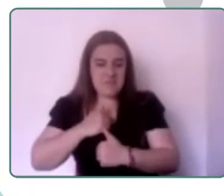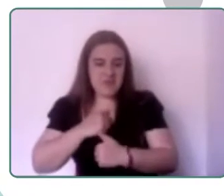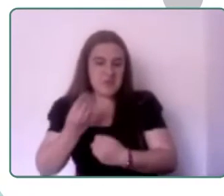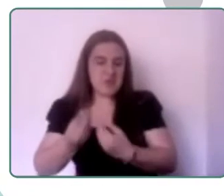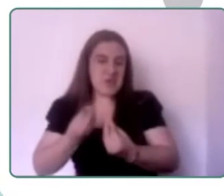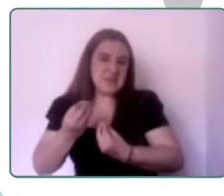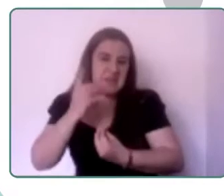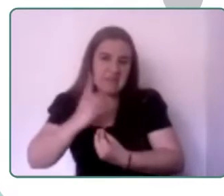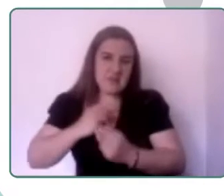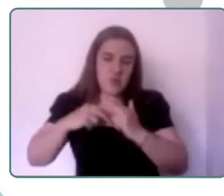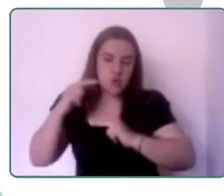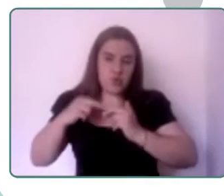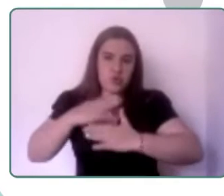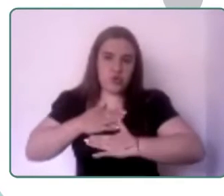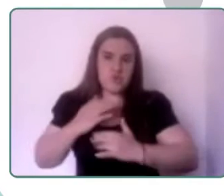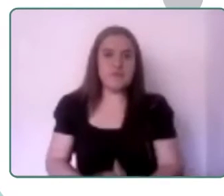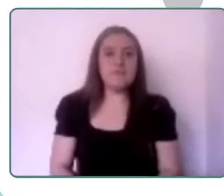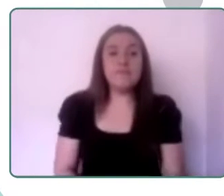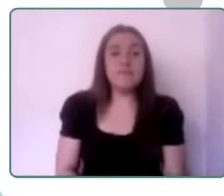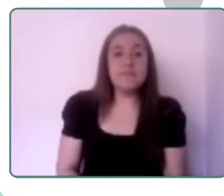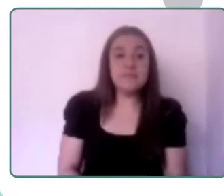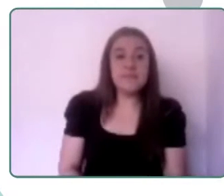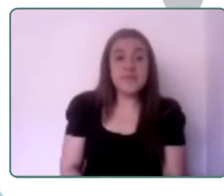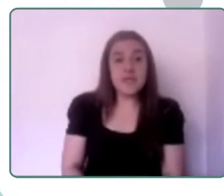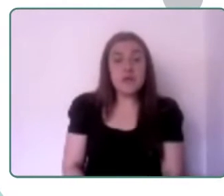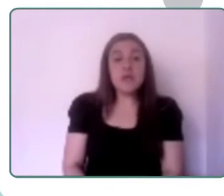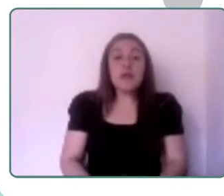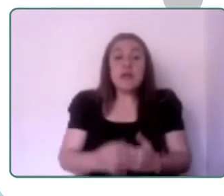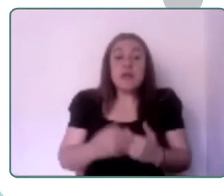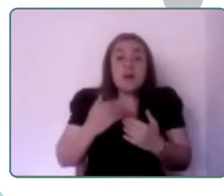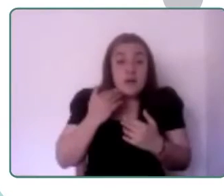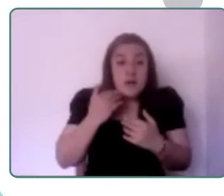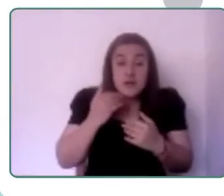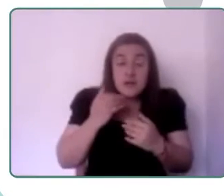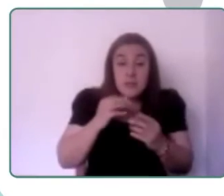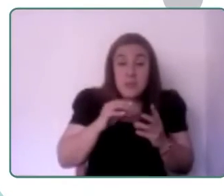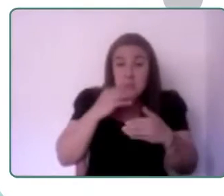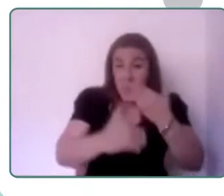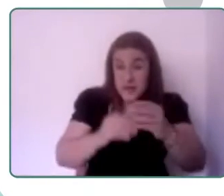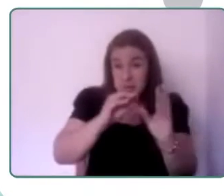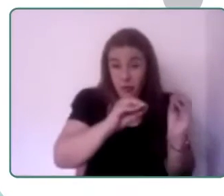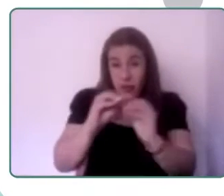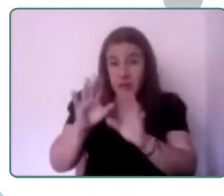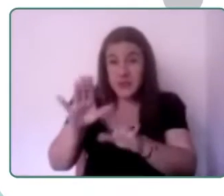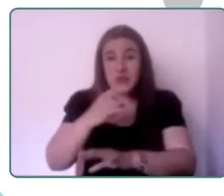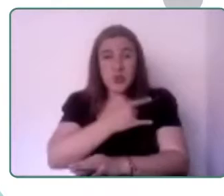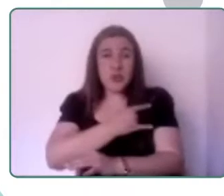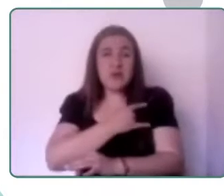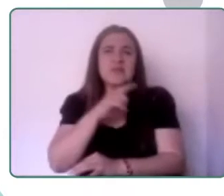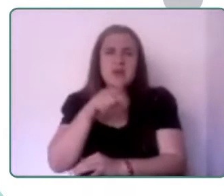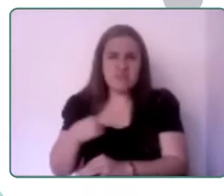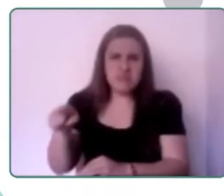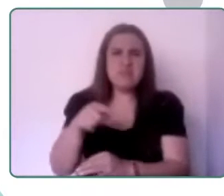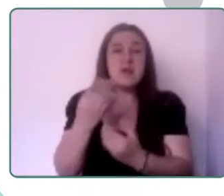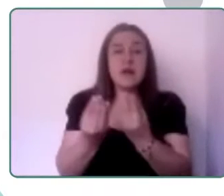colectivos. Alrededor del proceso de formación que hace la universidad, ellos valoran mucho la formación en